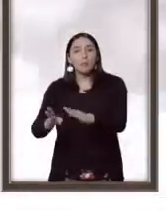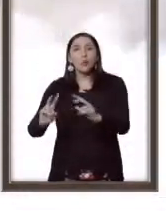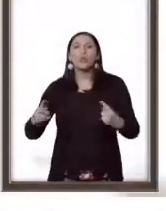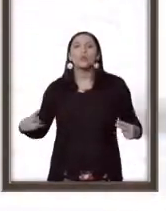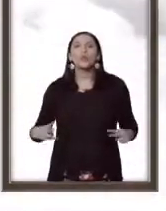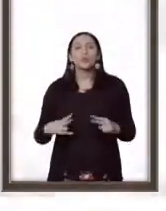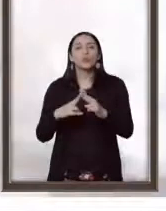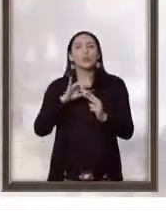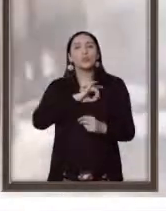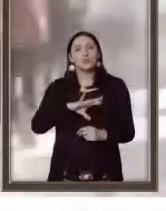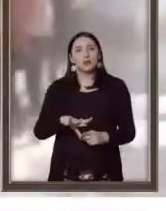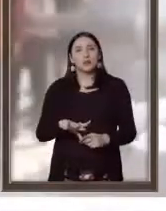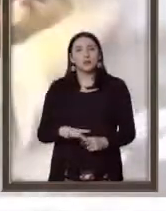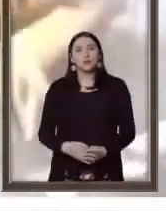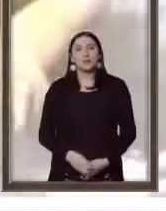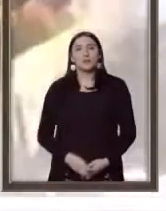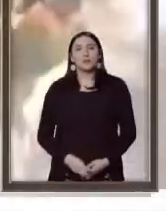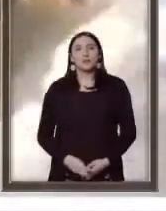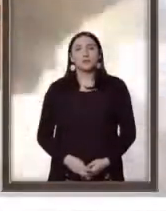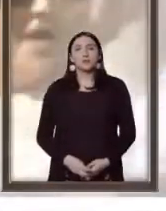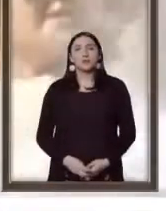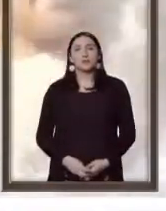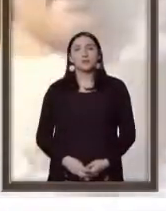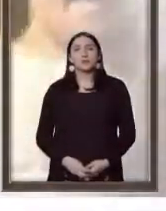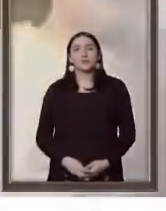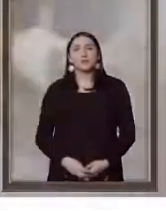caminos para reconstruir Chile.